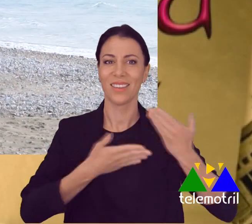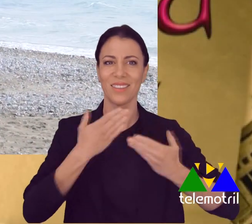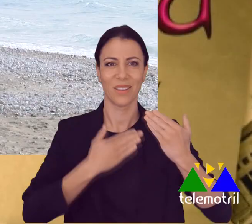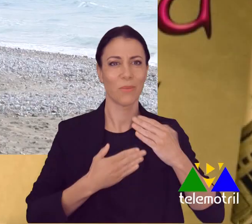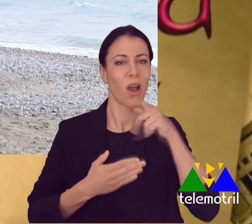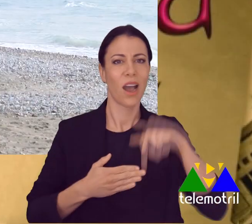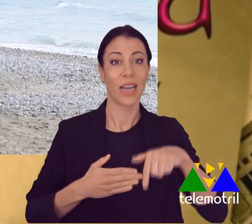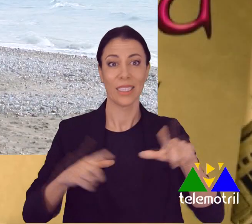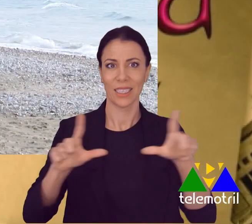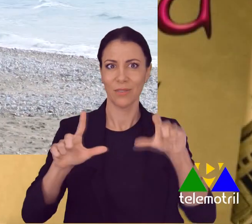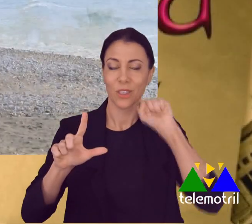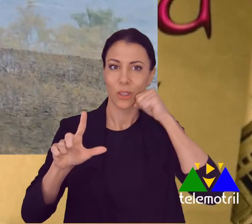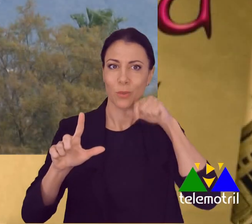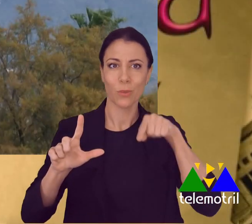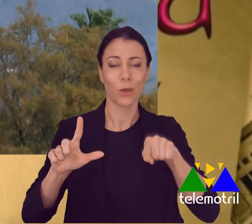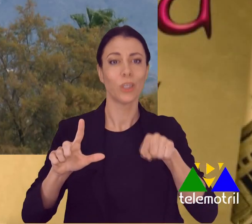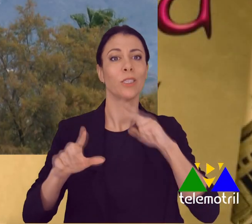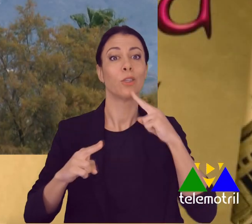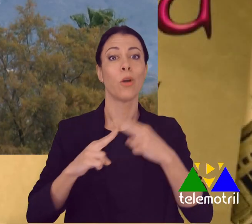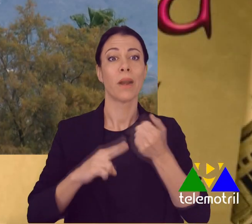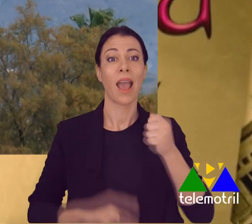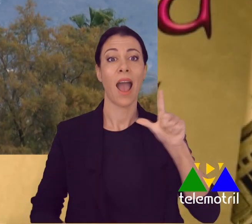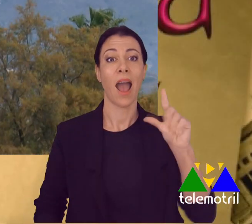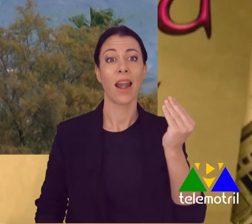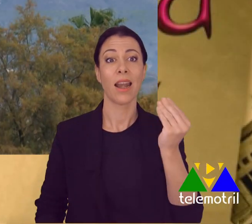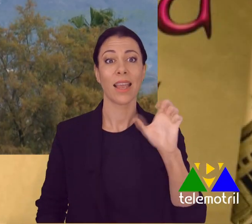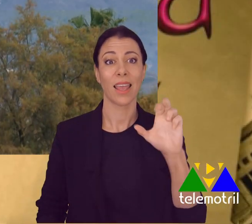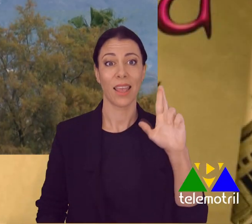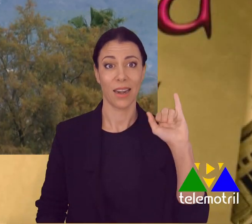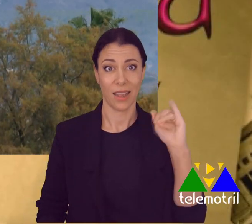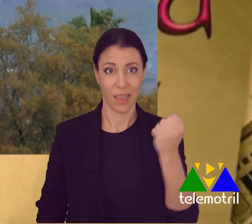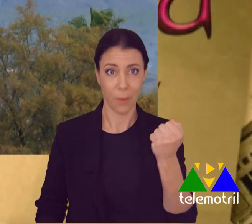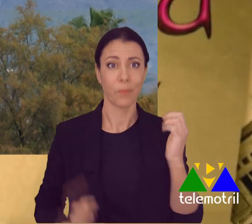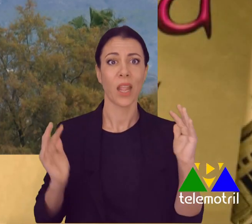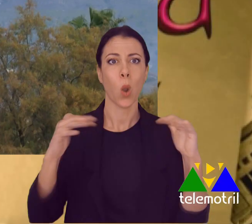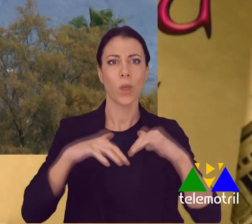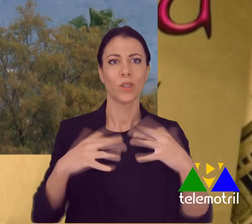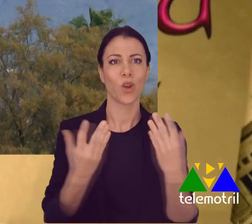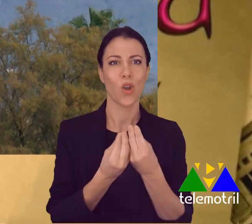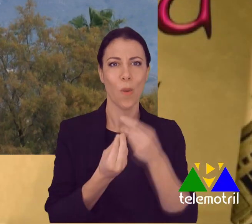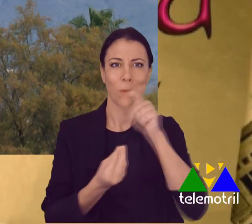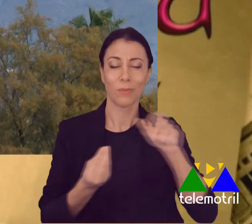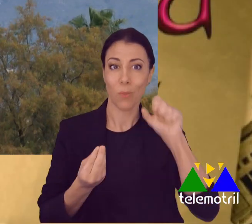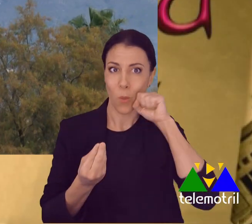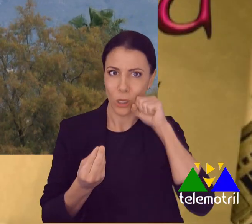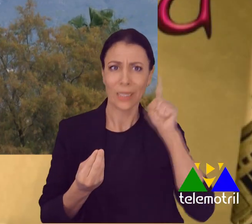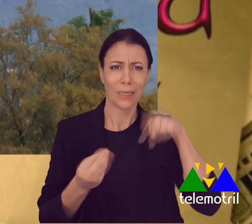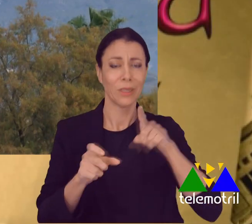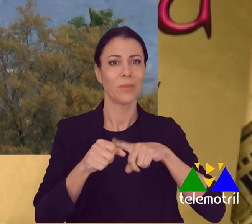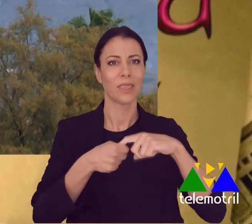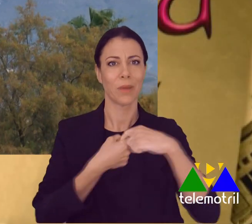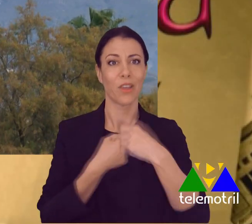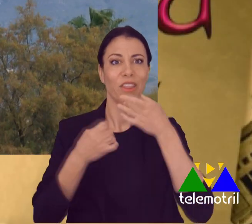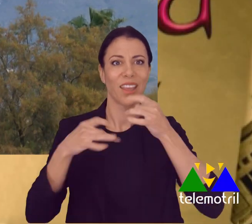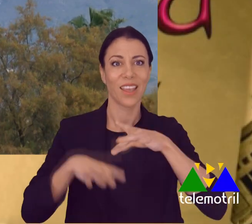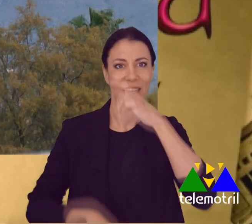la televisión de Motril, en nuestra alquería, los encuentros con Motril, con la participación, como siempre, inestimable de